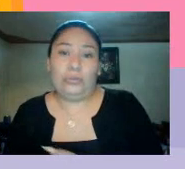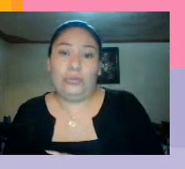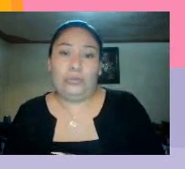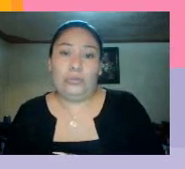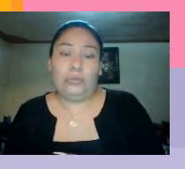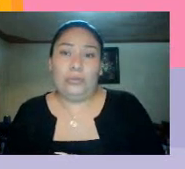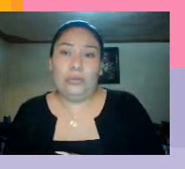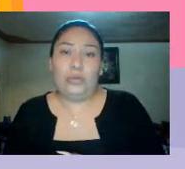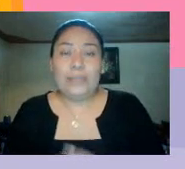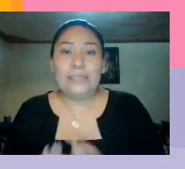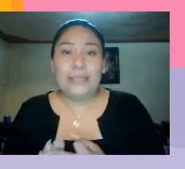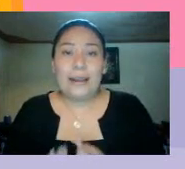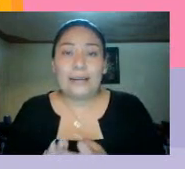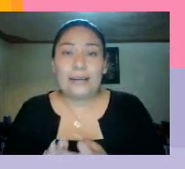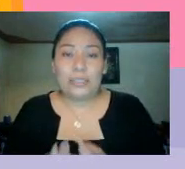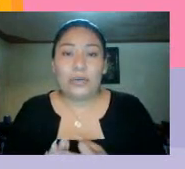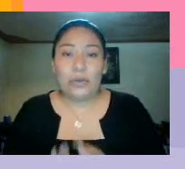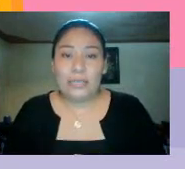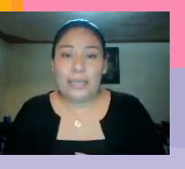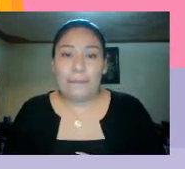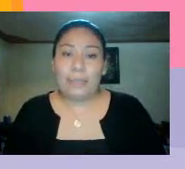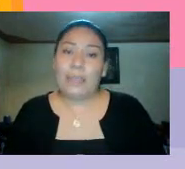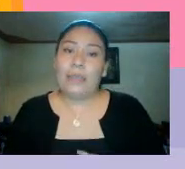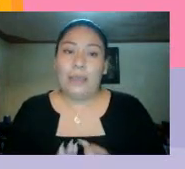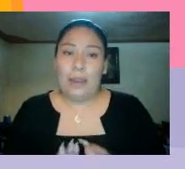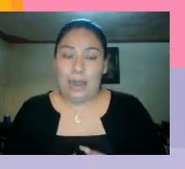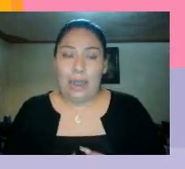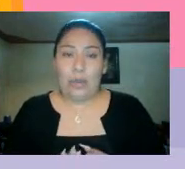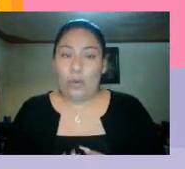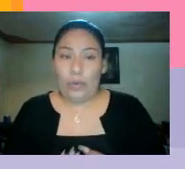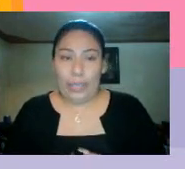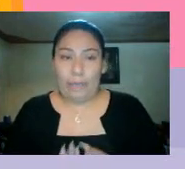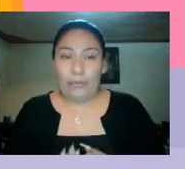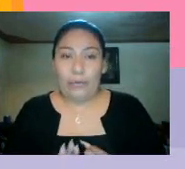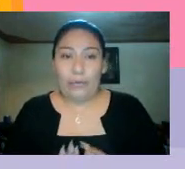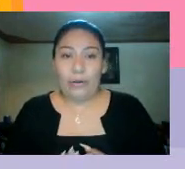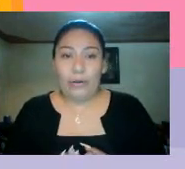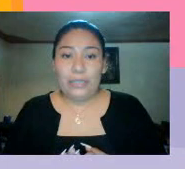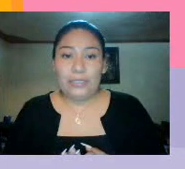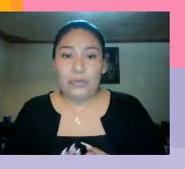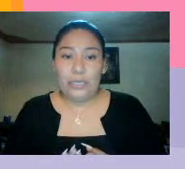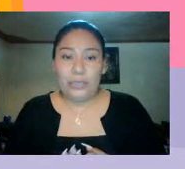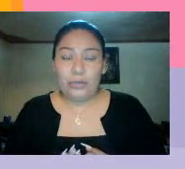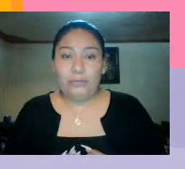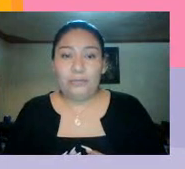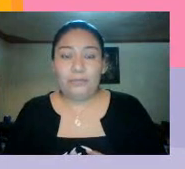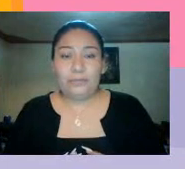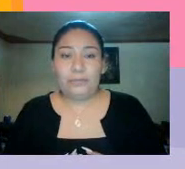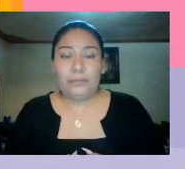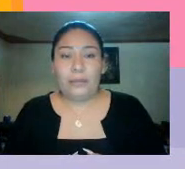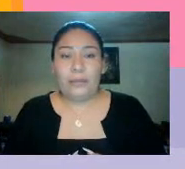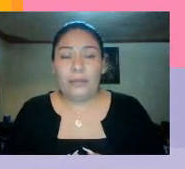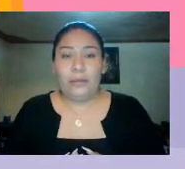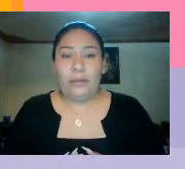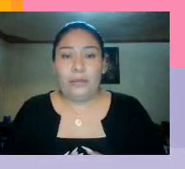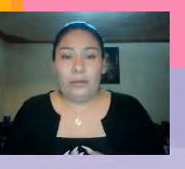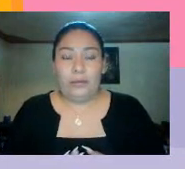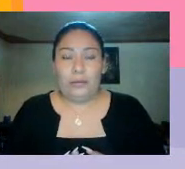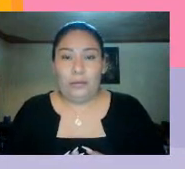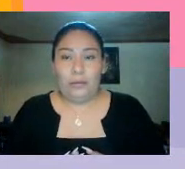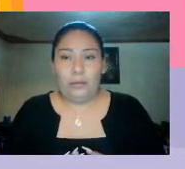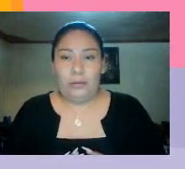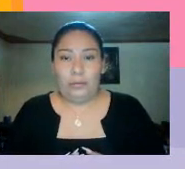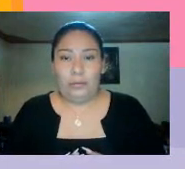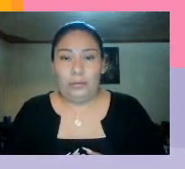ratón. ¿Cuál sería la respuesta correcta? La colorean, por favor, el circulito.